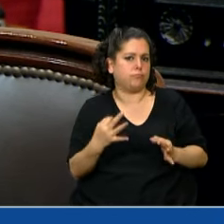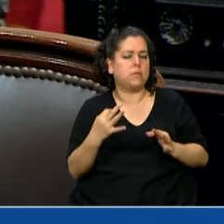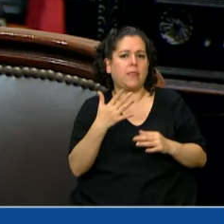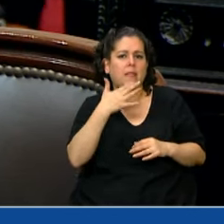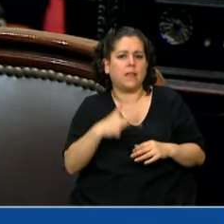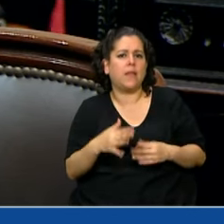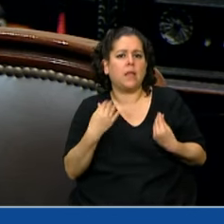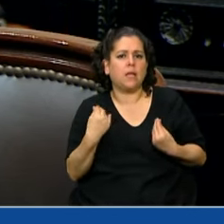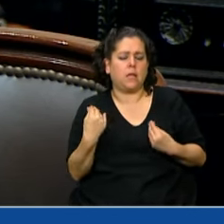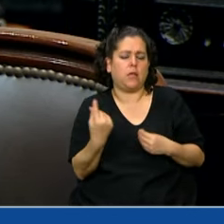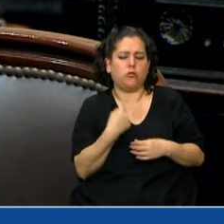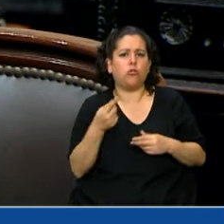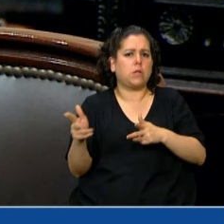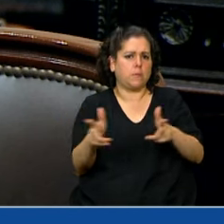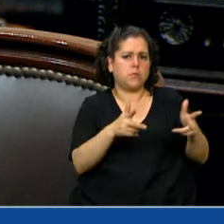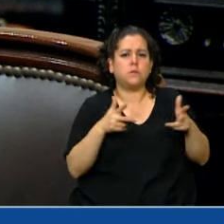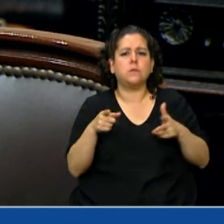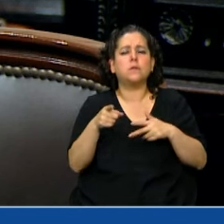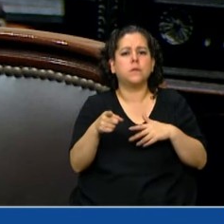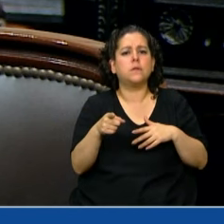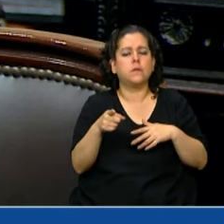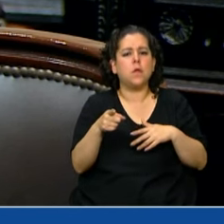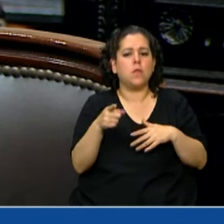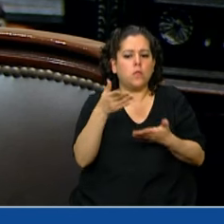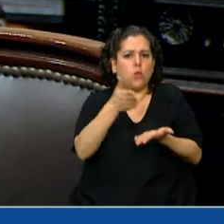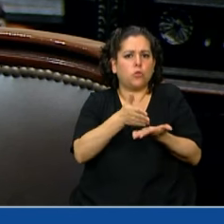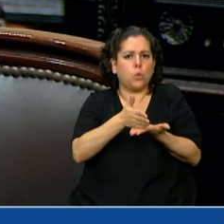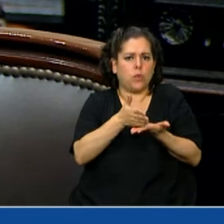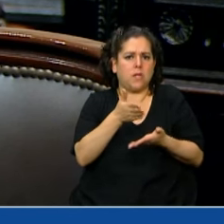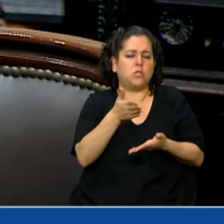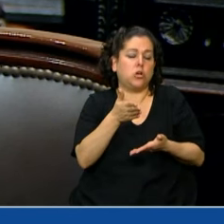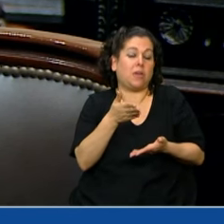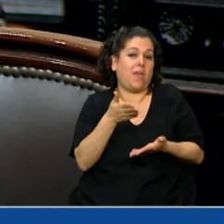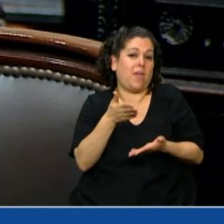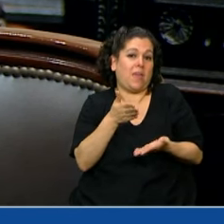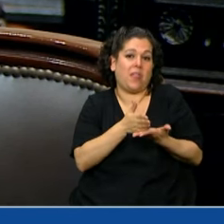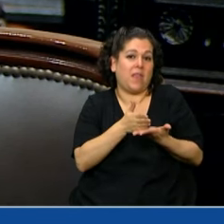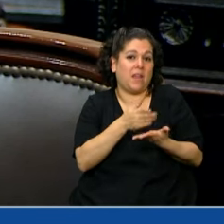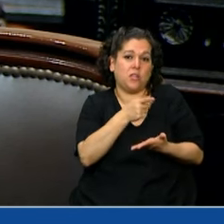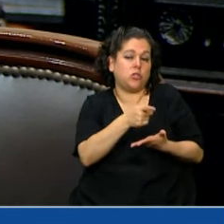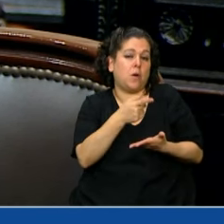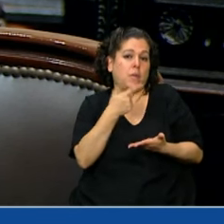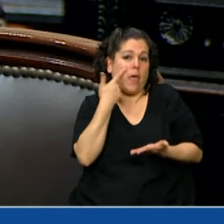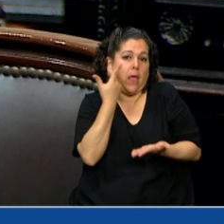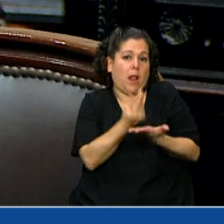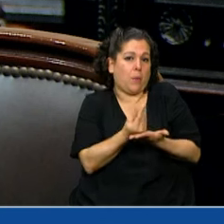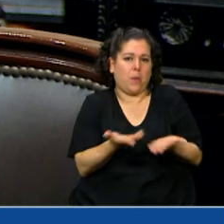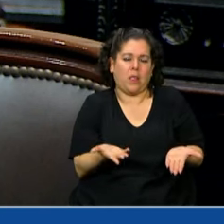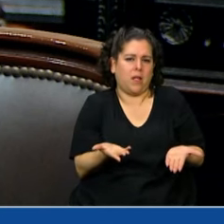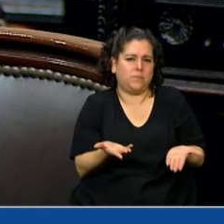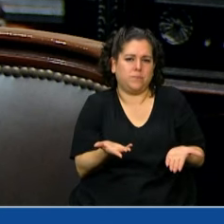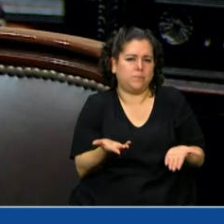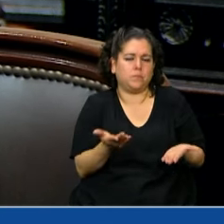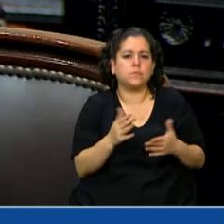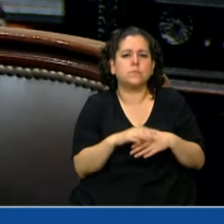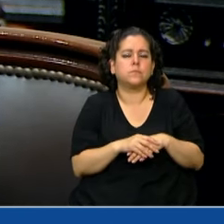entender de que estamos hablando de un derecho que es nada más ni nada menos que el derecho a la vivienda